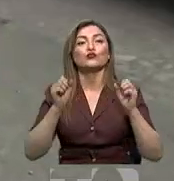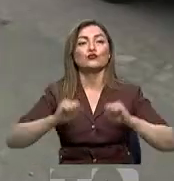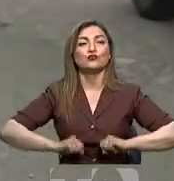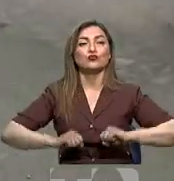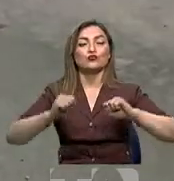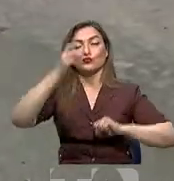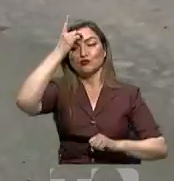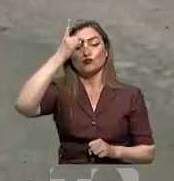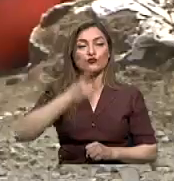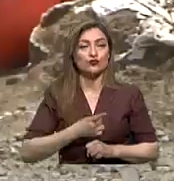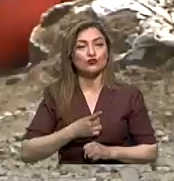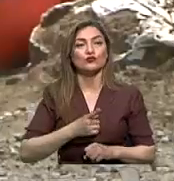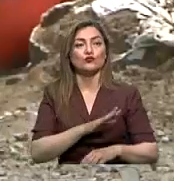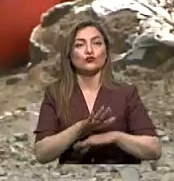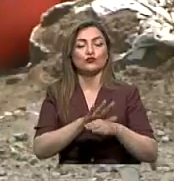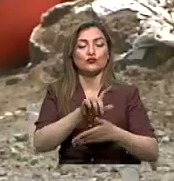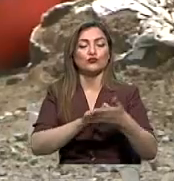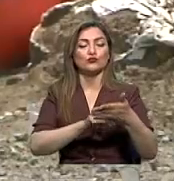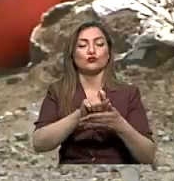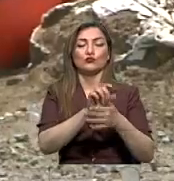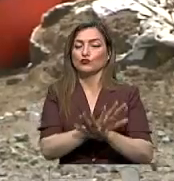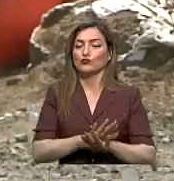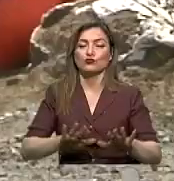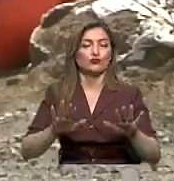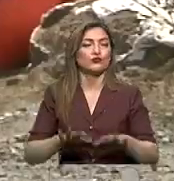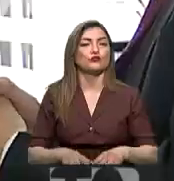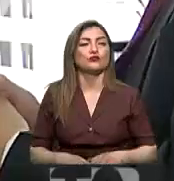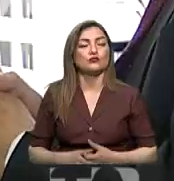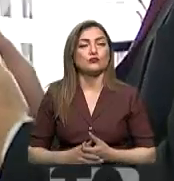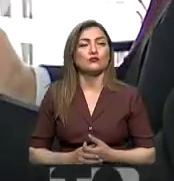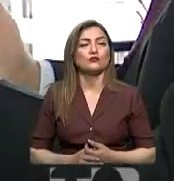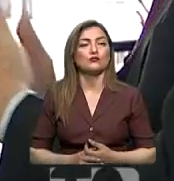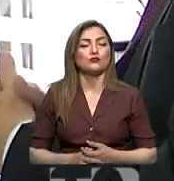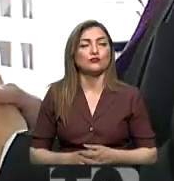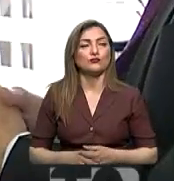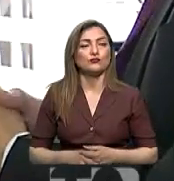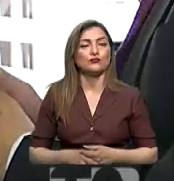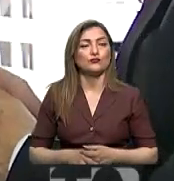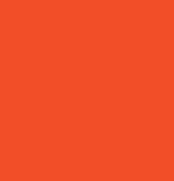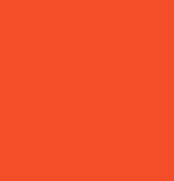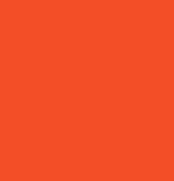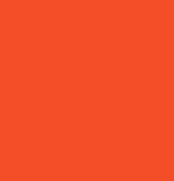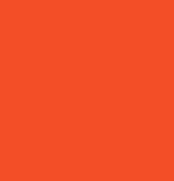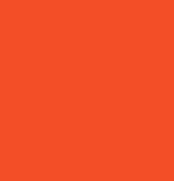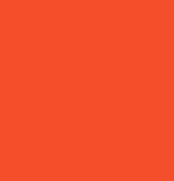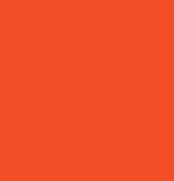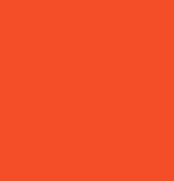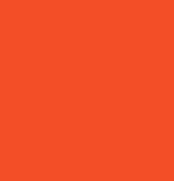pueda tomar una decisión en torno a estos contratos para terminar estas obras. Helen Quiñones, 24 horas.